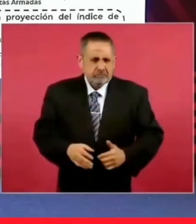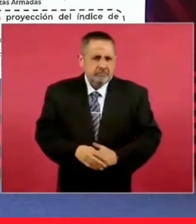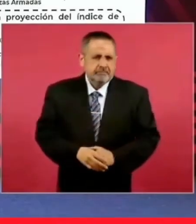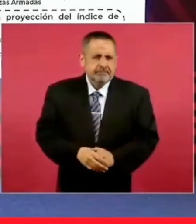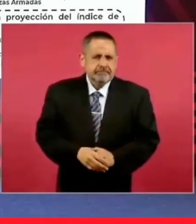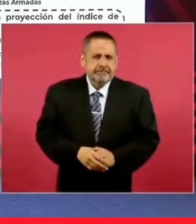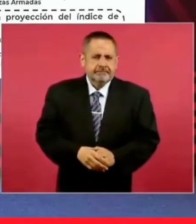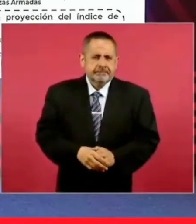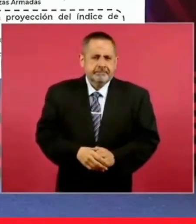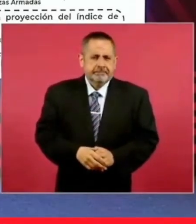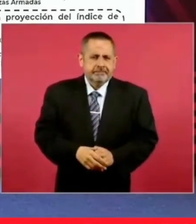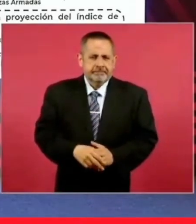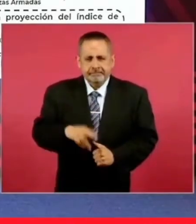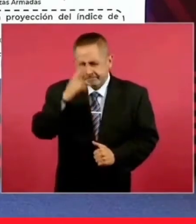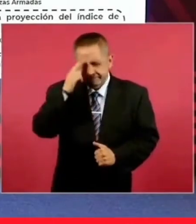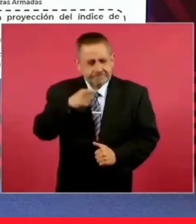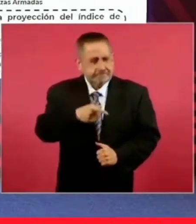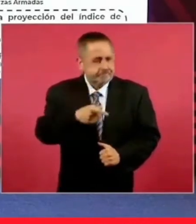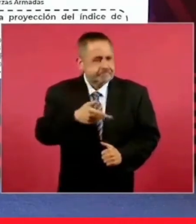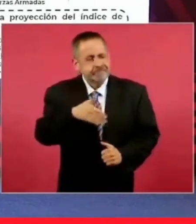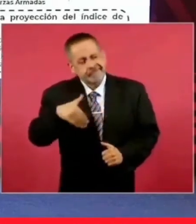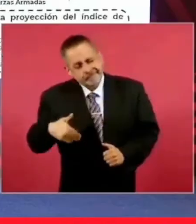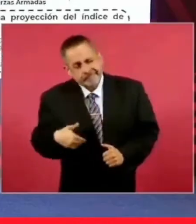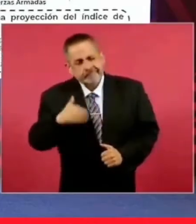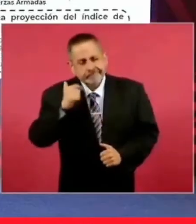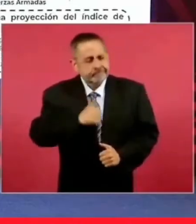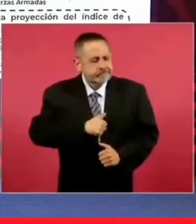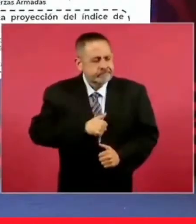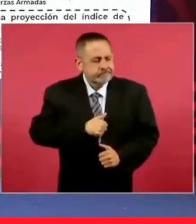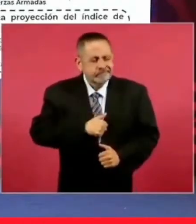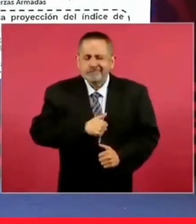Pues los remataban.